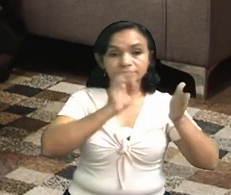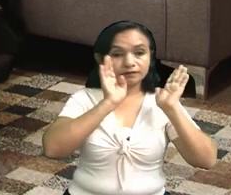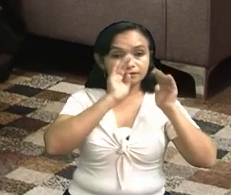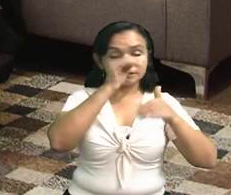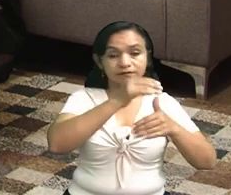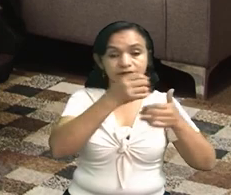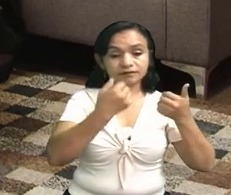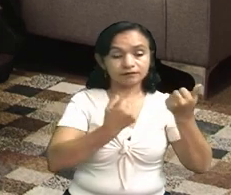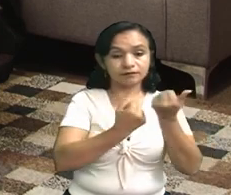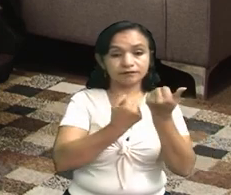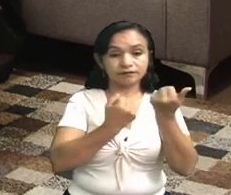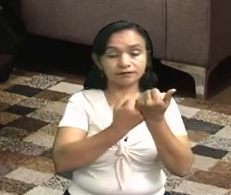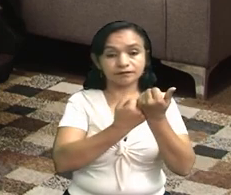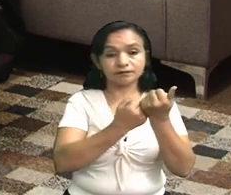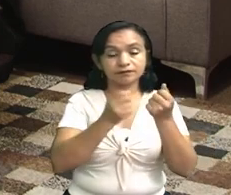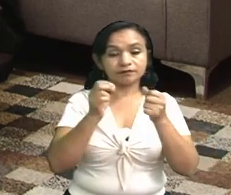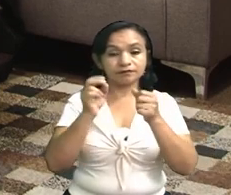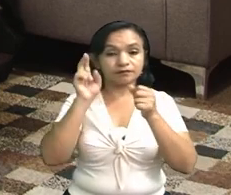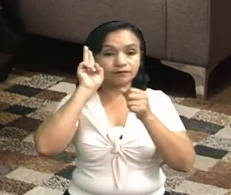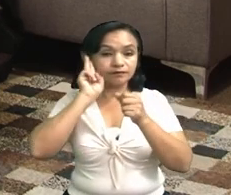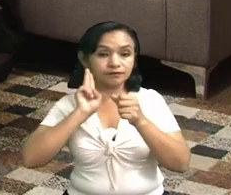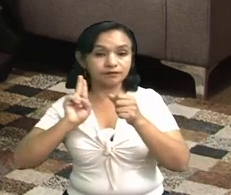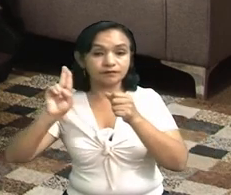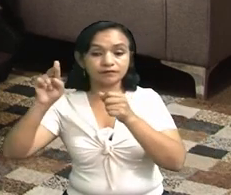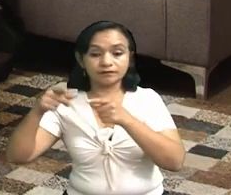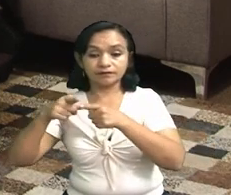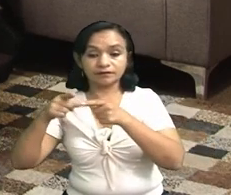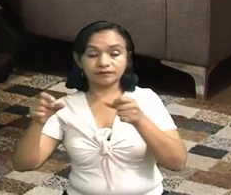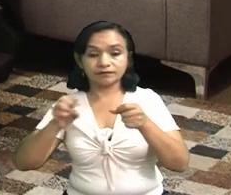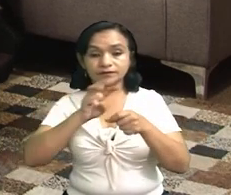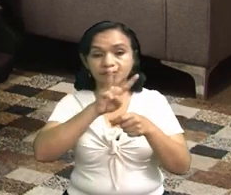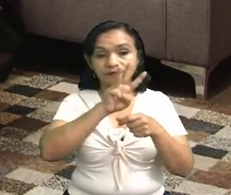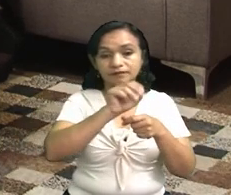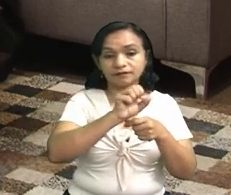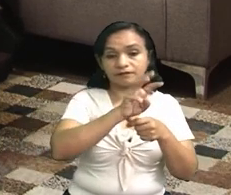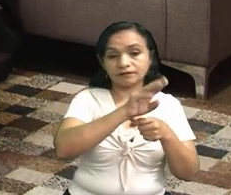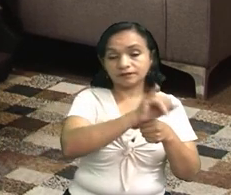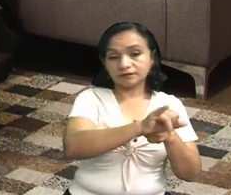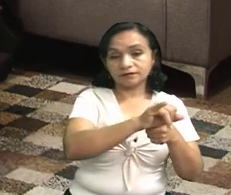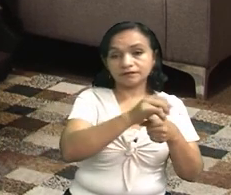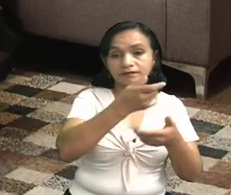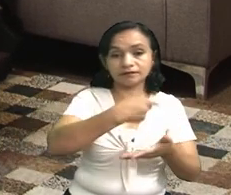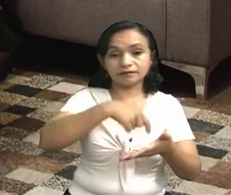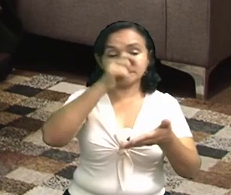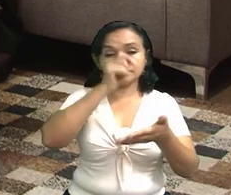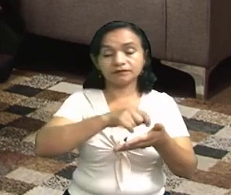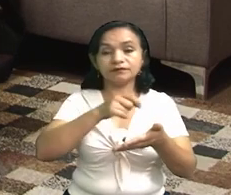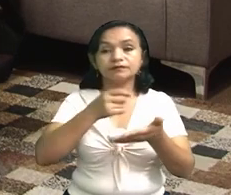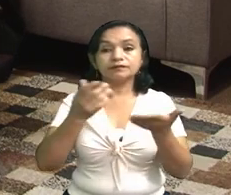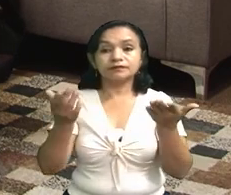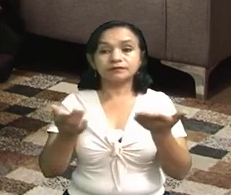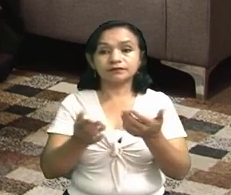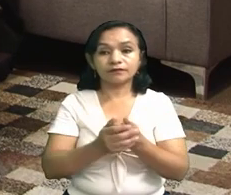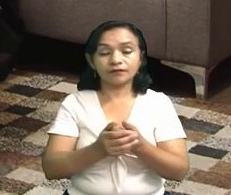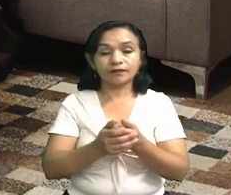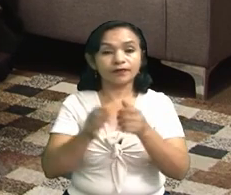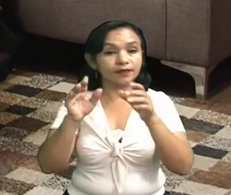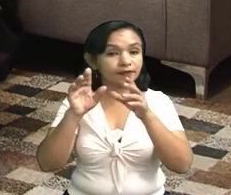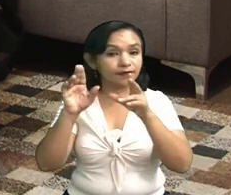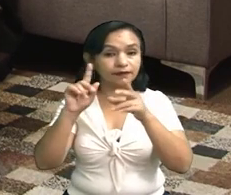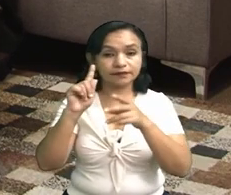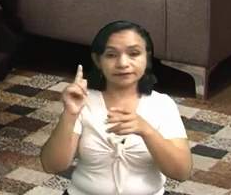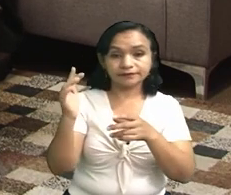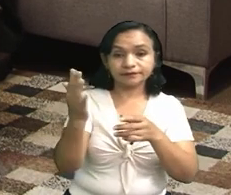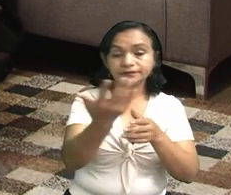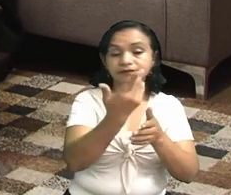cooperación entre UNAM Managua y Huawei. Firmamos primero un convenio también marco a